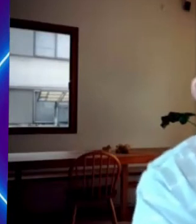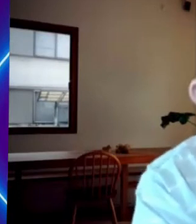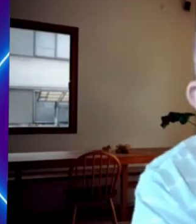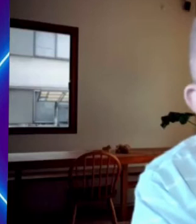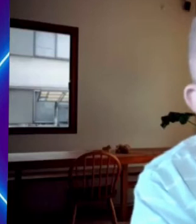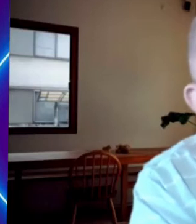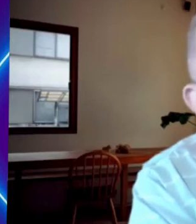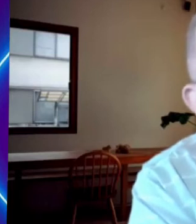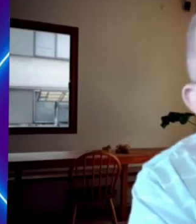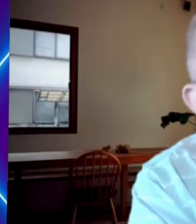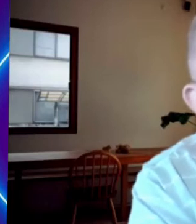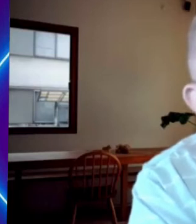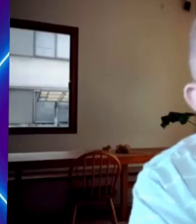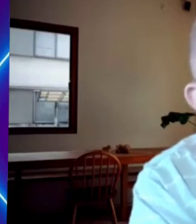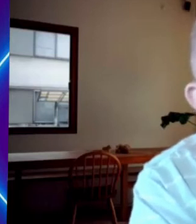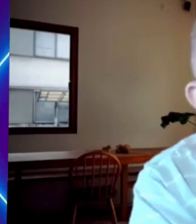semana,